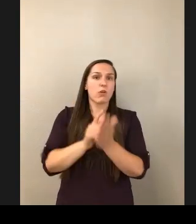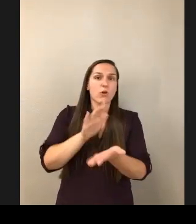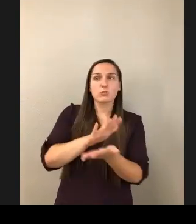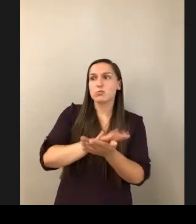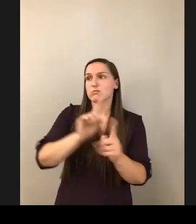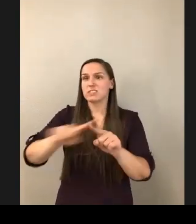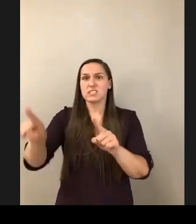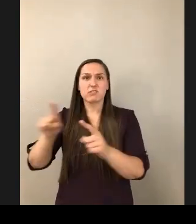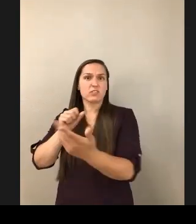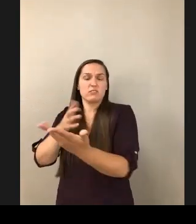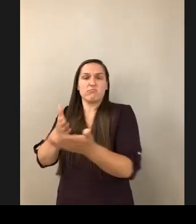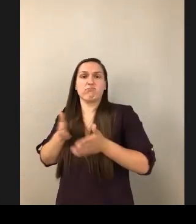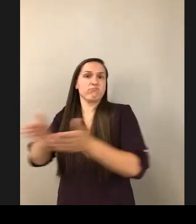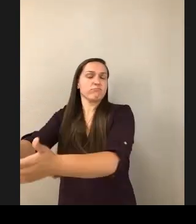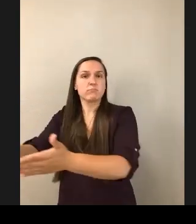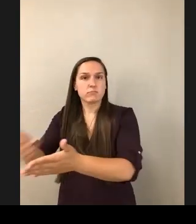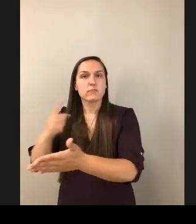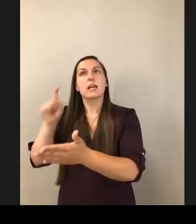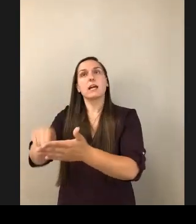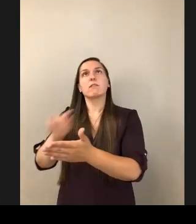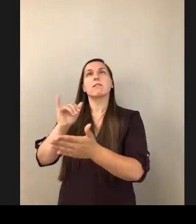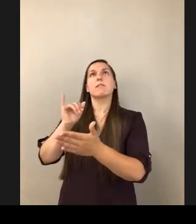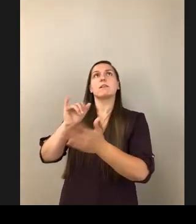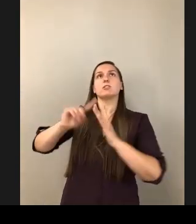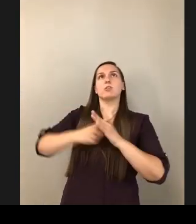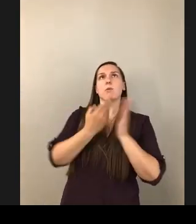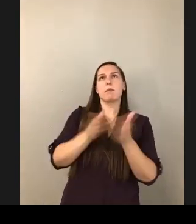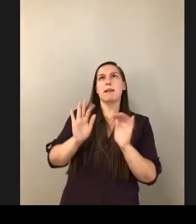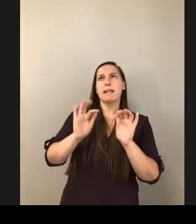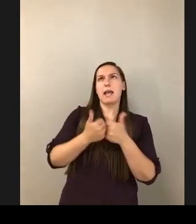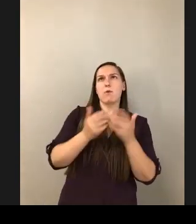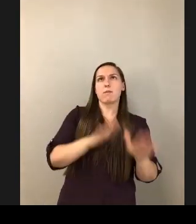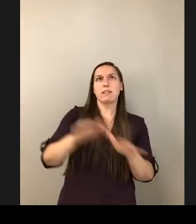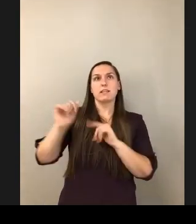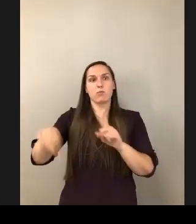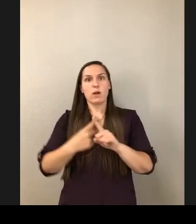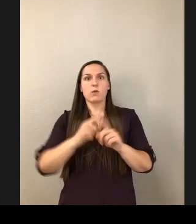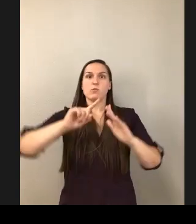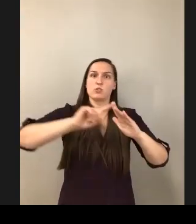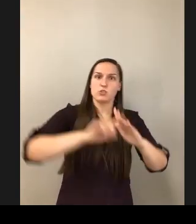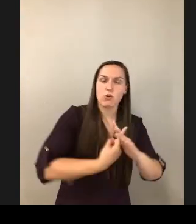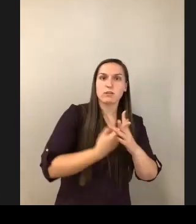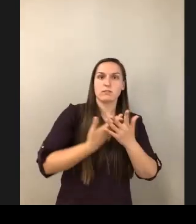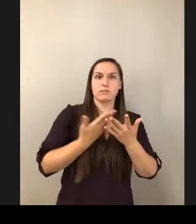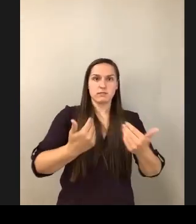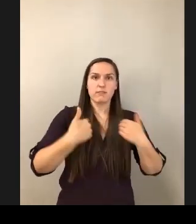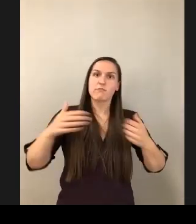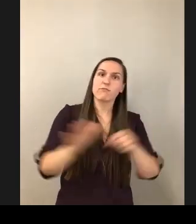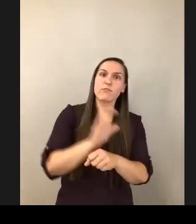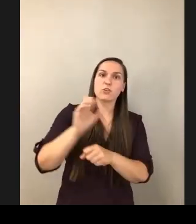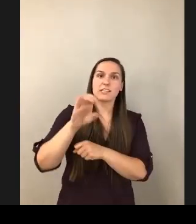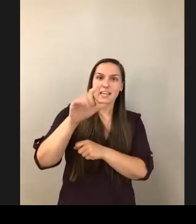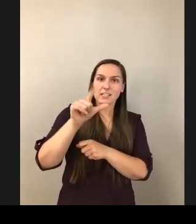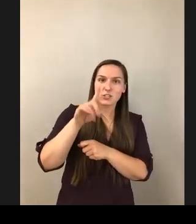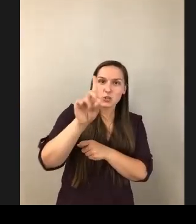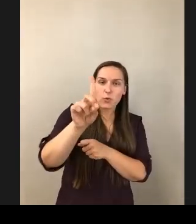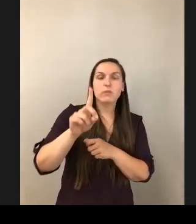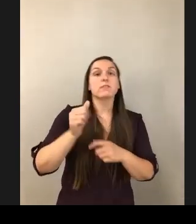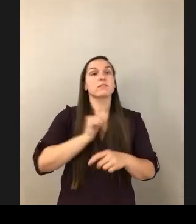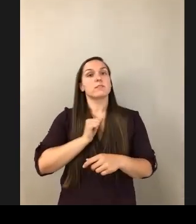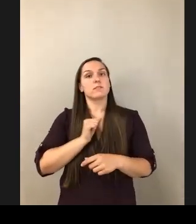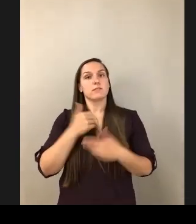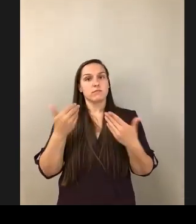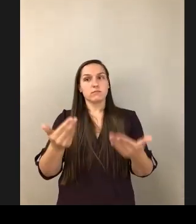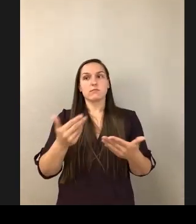Si yo tenía que ir a estudiar más, yo tenía que planificar cómo lo iba a hacer